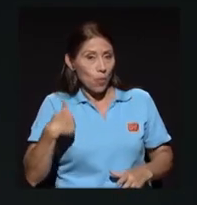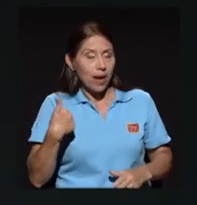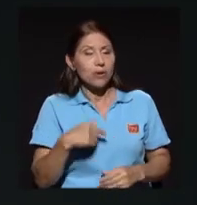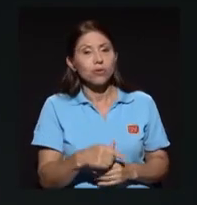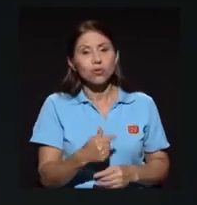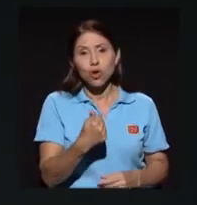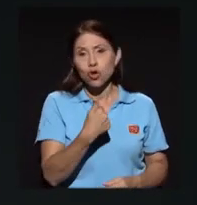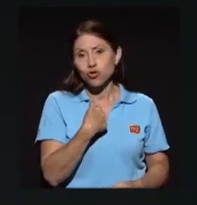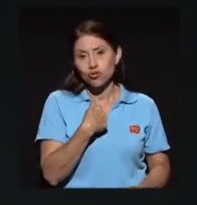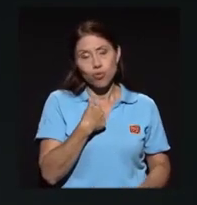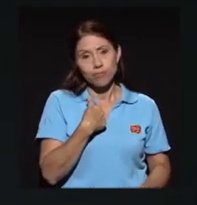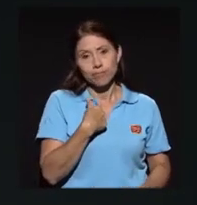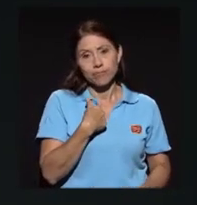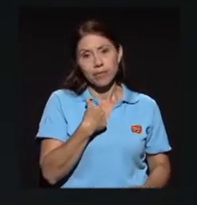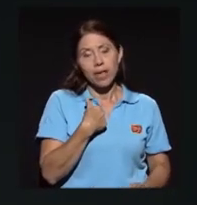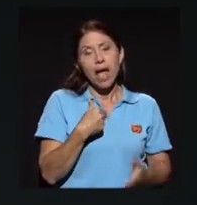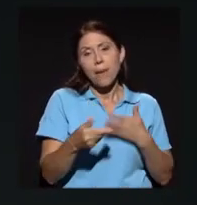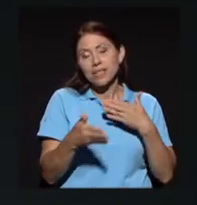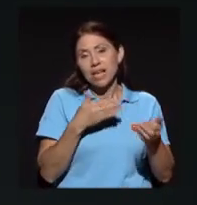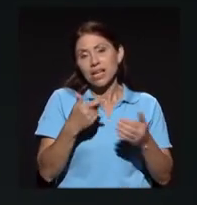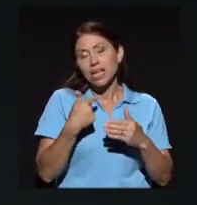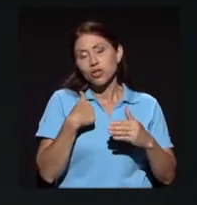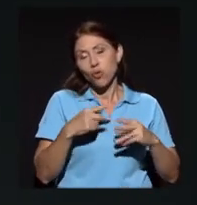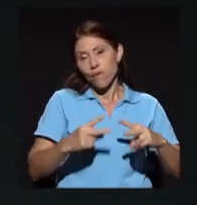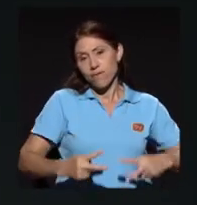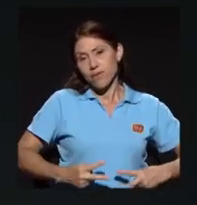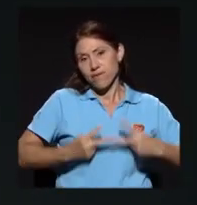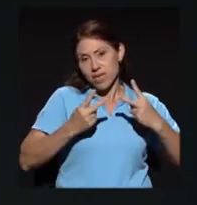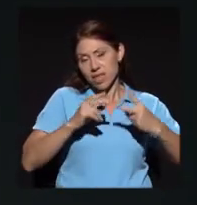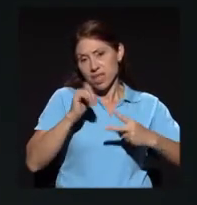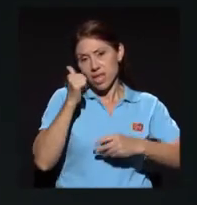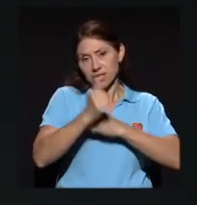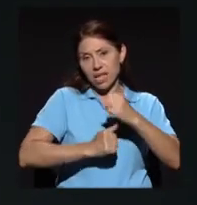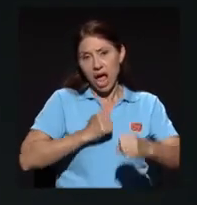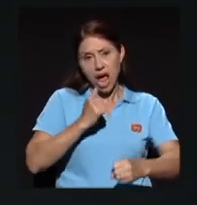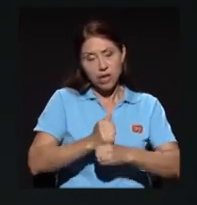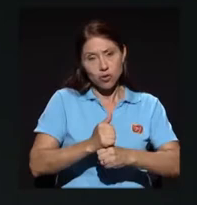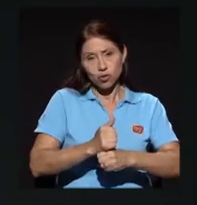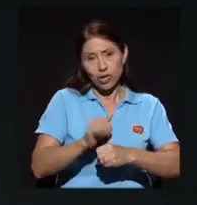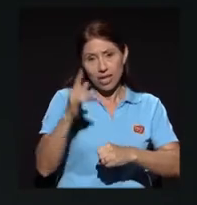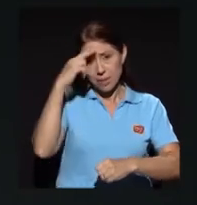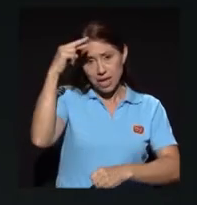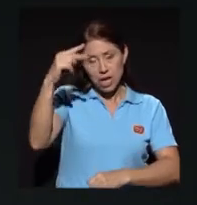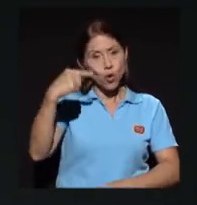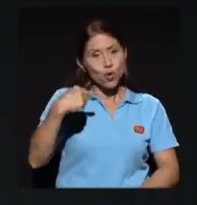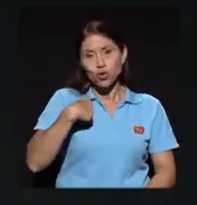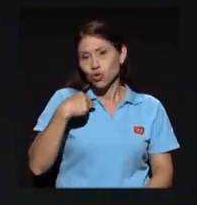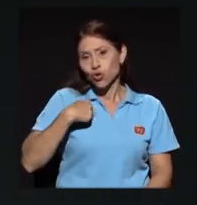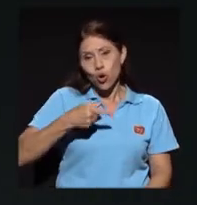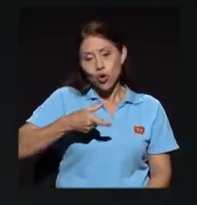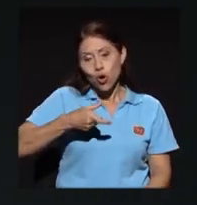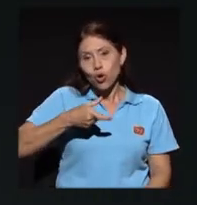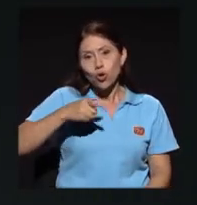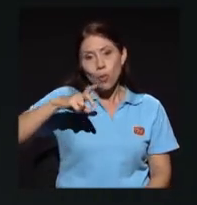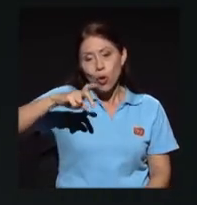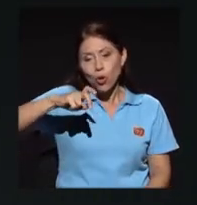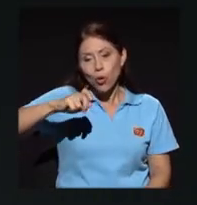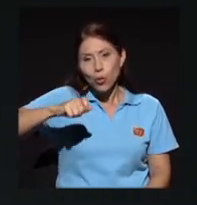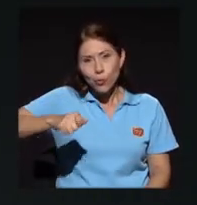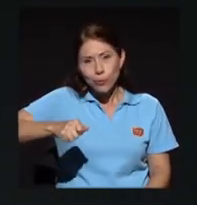yo no tomo, pese a que viví 10 años, yo no tomo tequila y tampoco mezcal, de